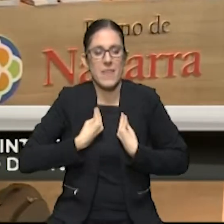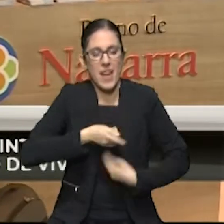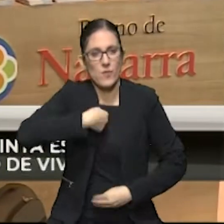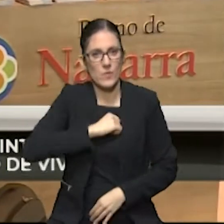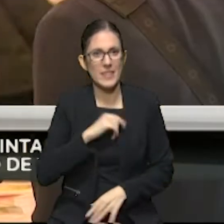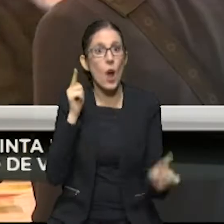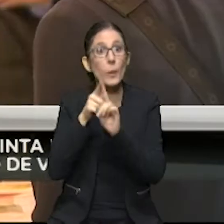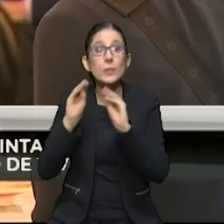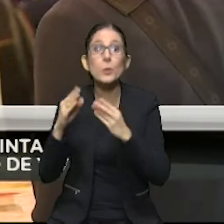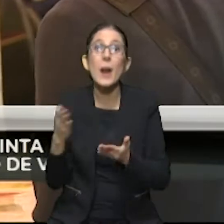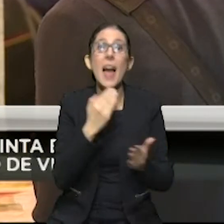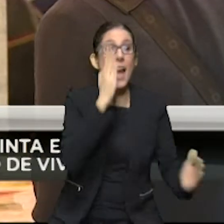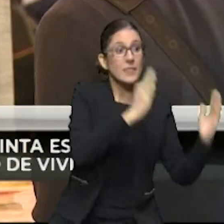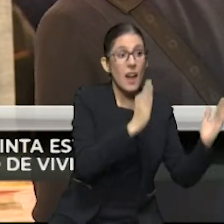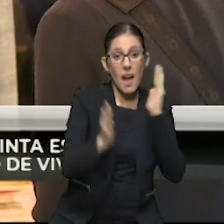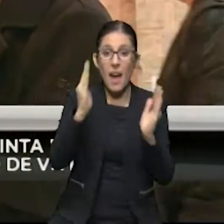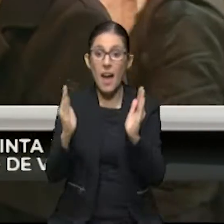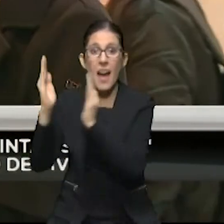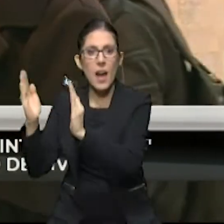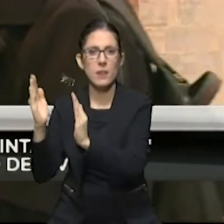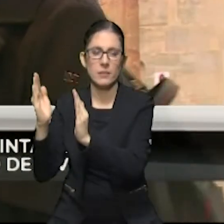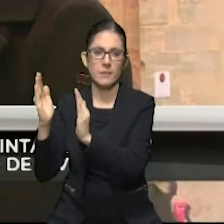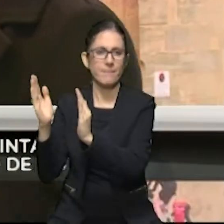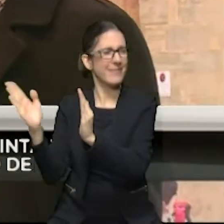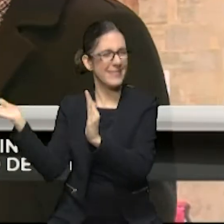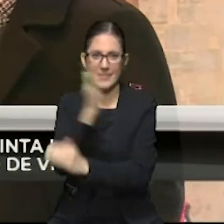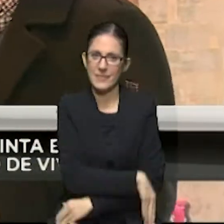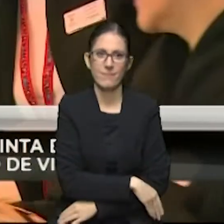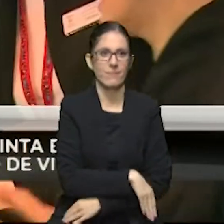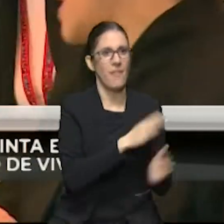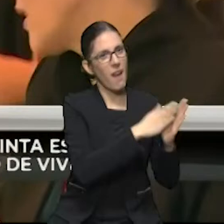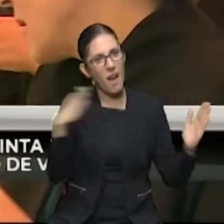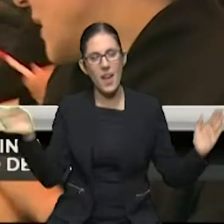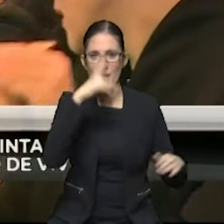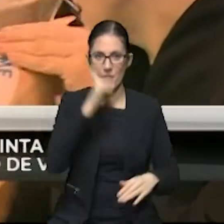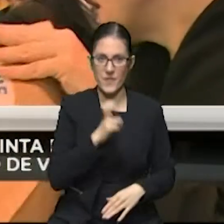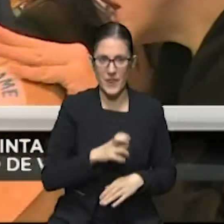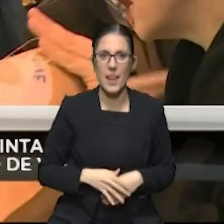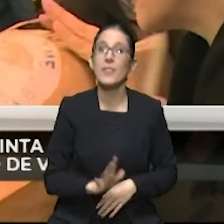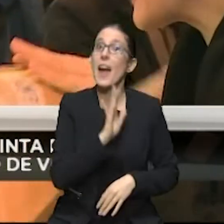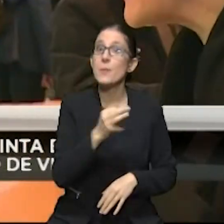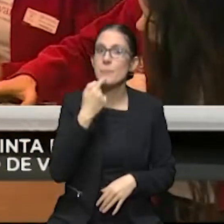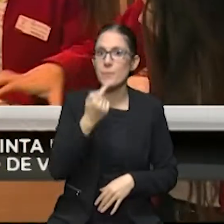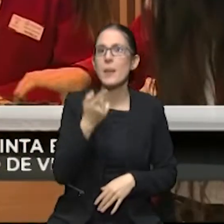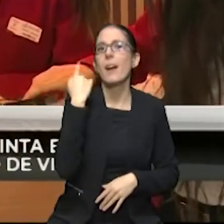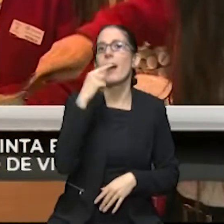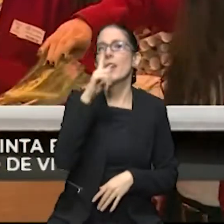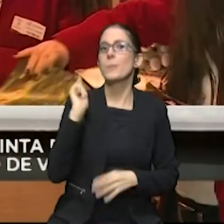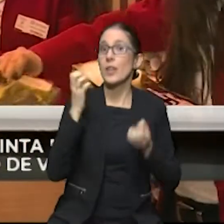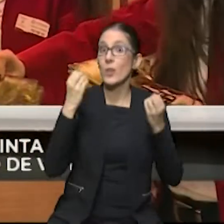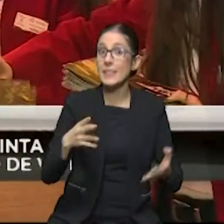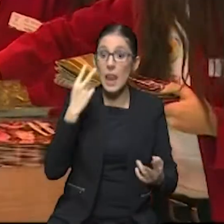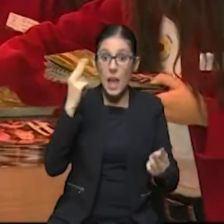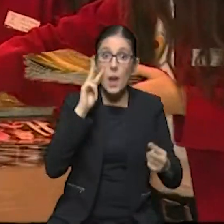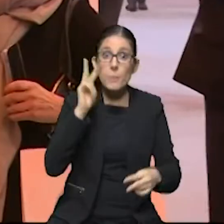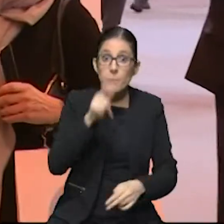dicen, es romper la estacionalidad en el turismo. Además, el Ejecutivo ha hecho balance del turismo durante 2019. Las visitas han aumentado un